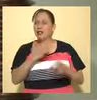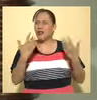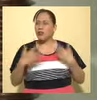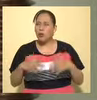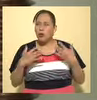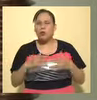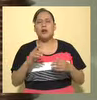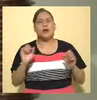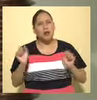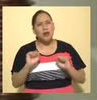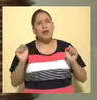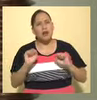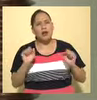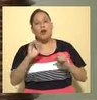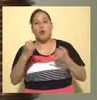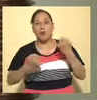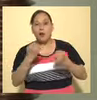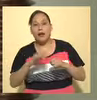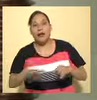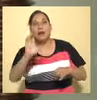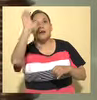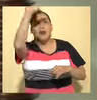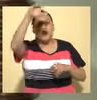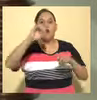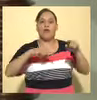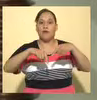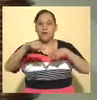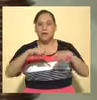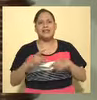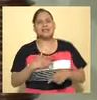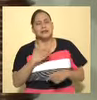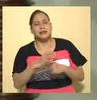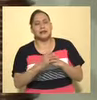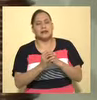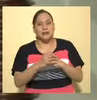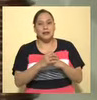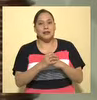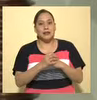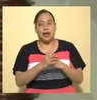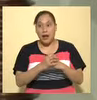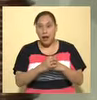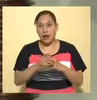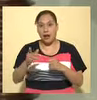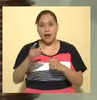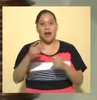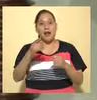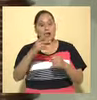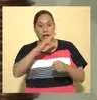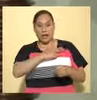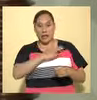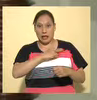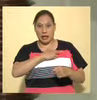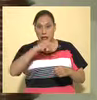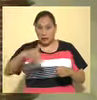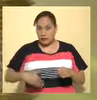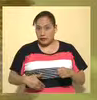pues se van a correr o juegan basquetbol o fútbol y algo les molesta, entonces ahí es cuando se recomienda, antes de una lesión, ahí es